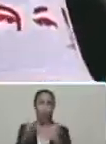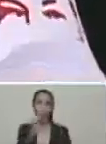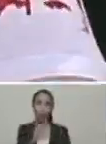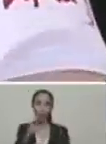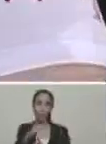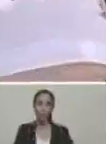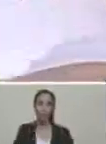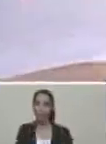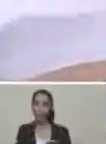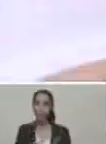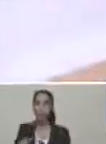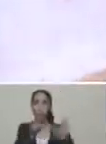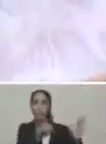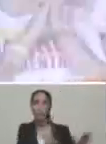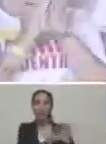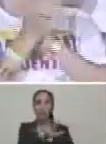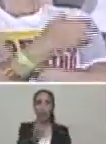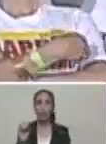630 operaciones,